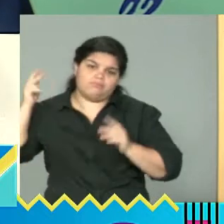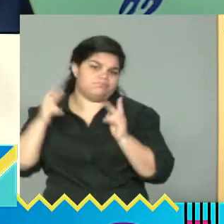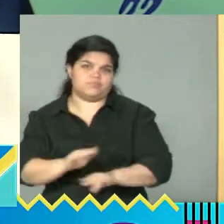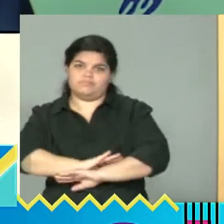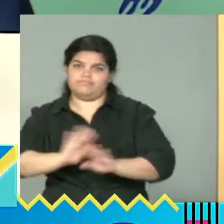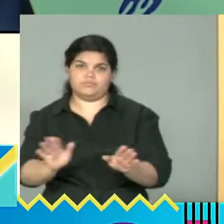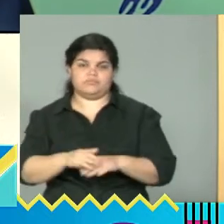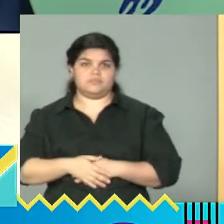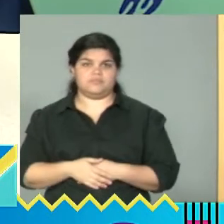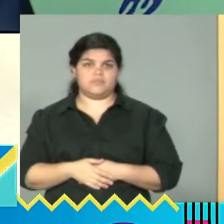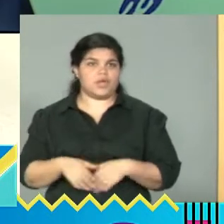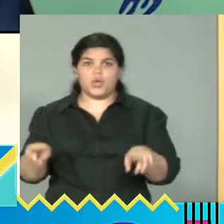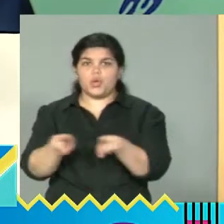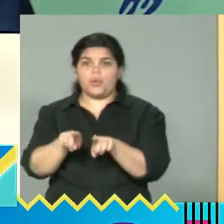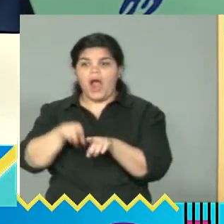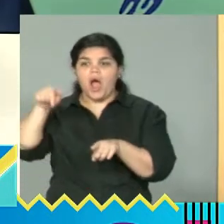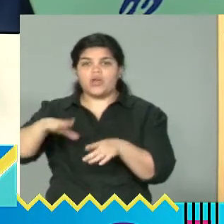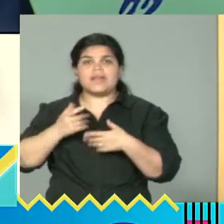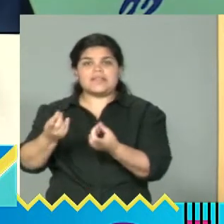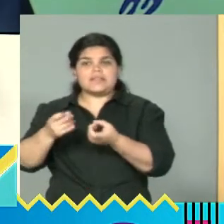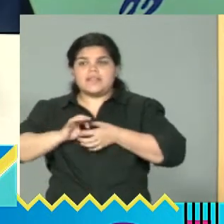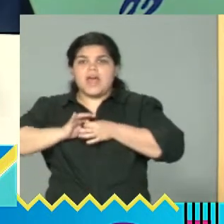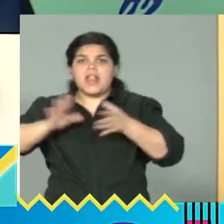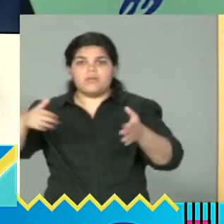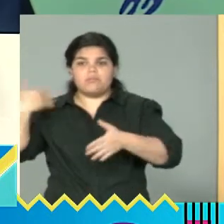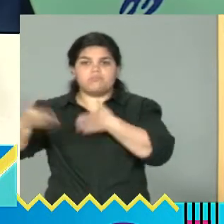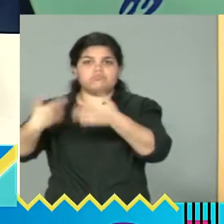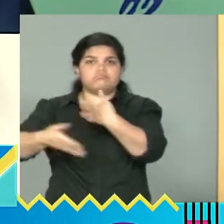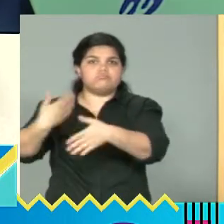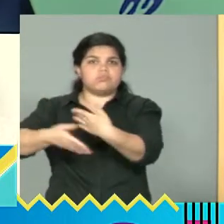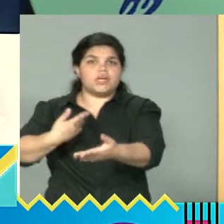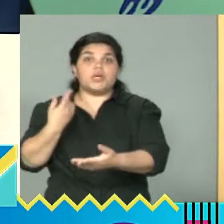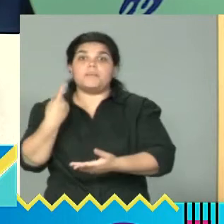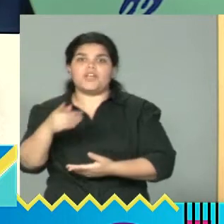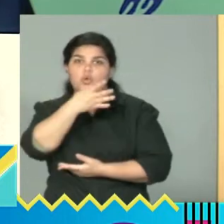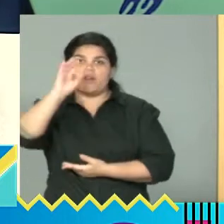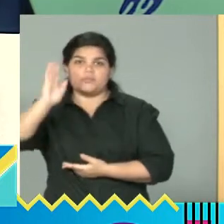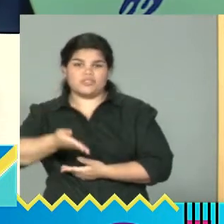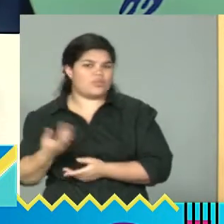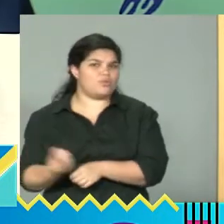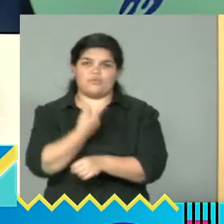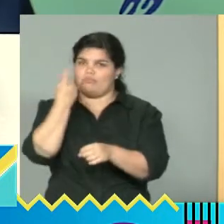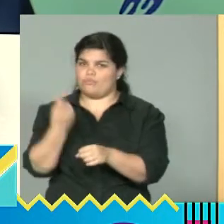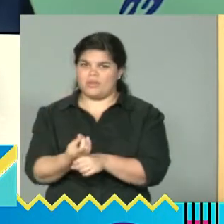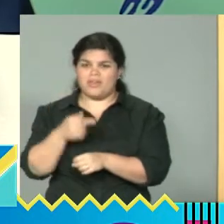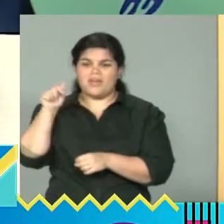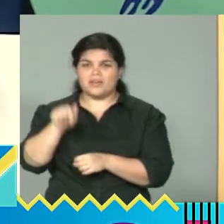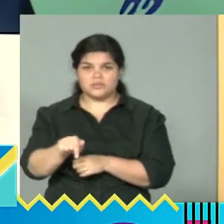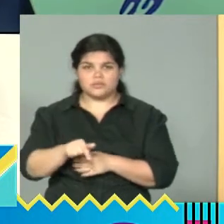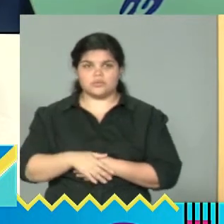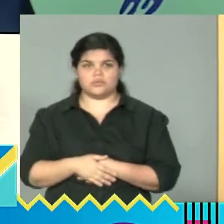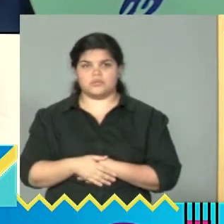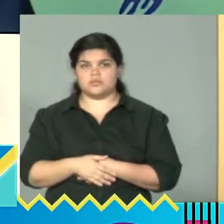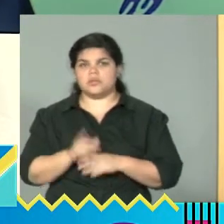la dejan que quede libremente funcionando, pero no puede estar al 40%. Esto ha sido una circunstancia para este